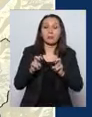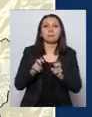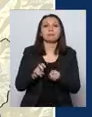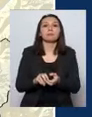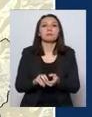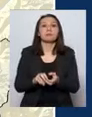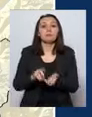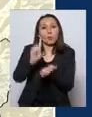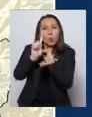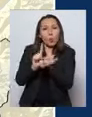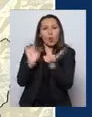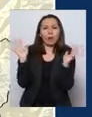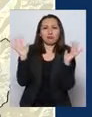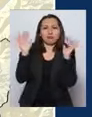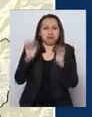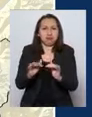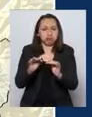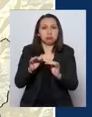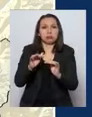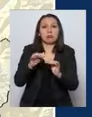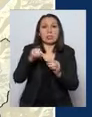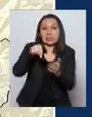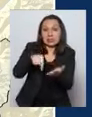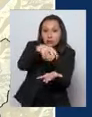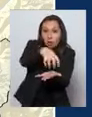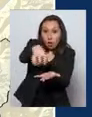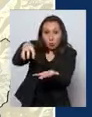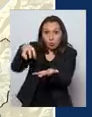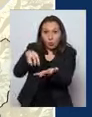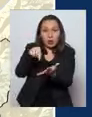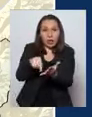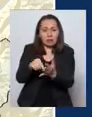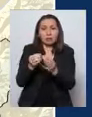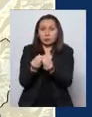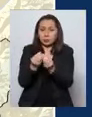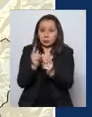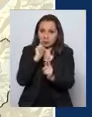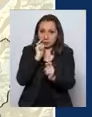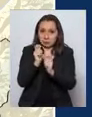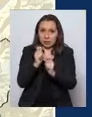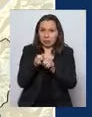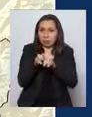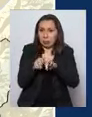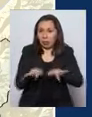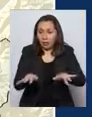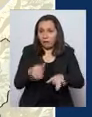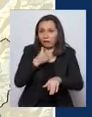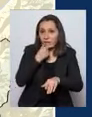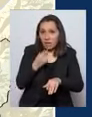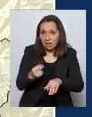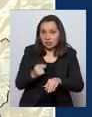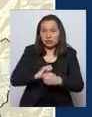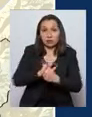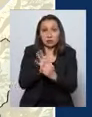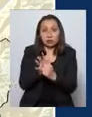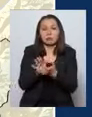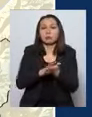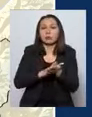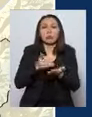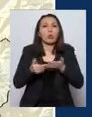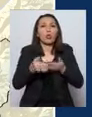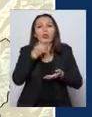de concentración dentro de estas comunas de alto riesgo de contagiosidad me refiero